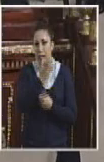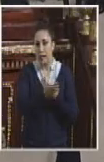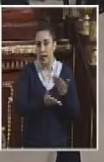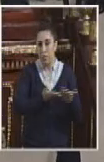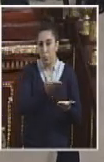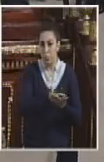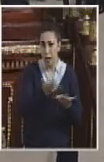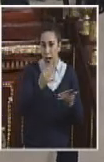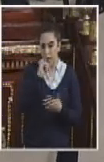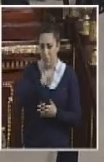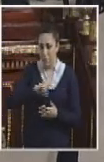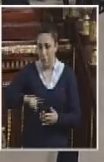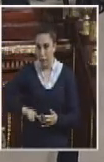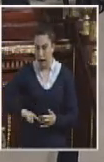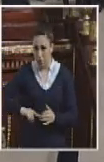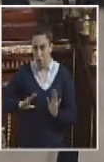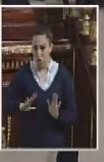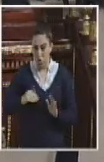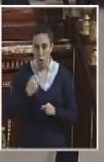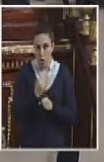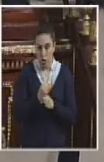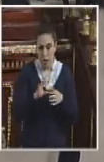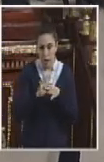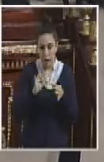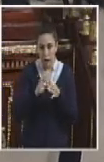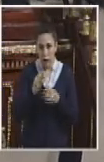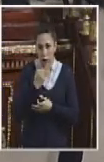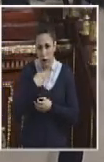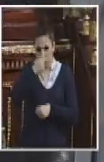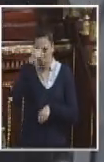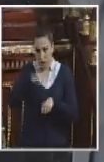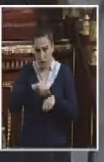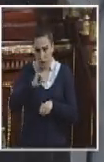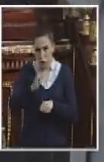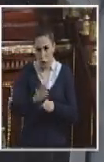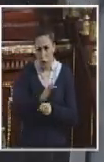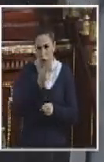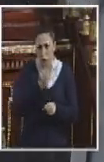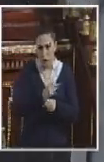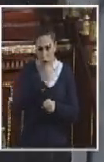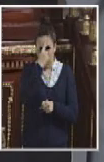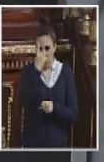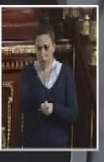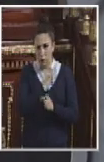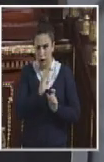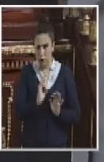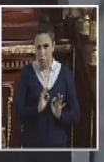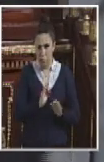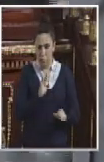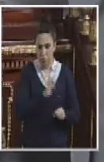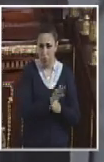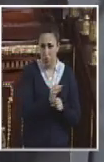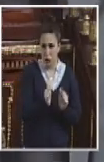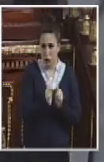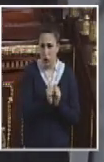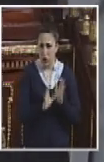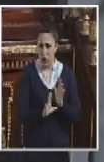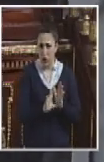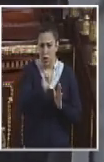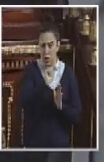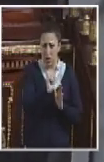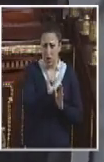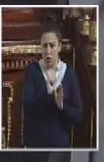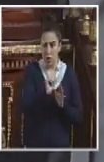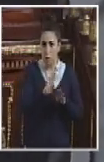parece que eso es motivo suficiente para darle constitucionalidad al